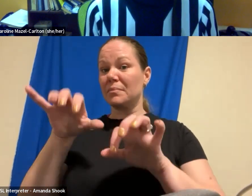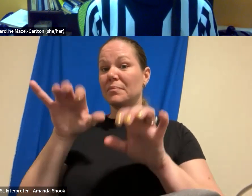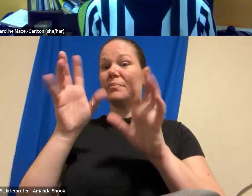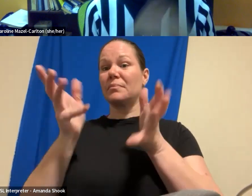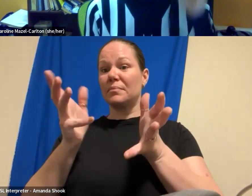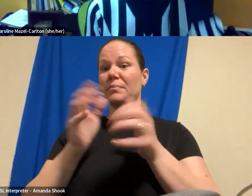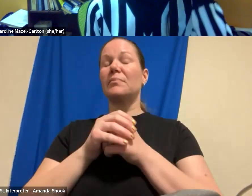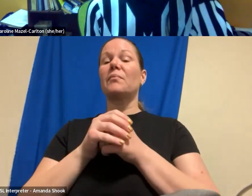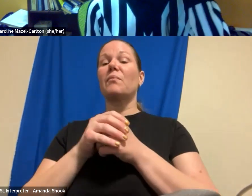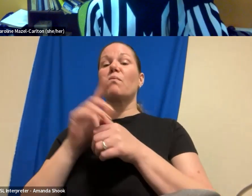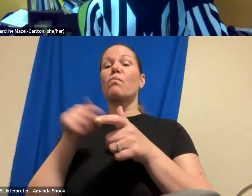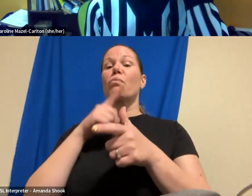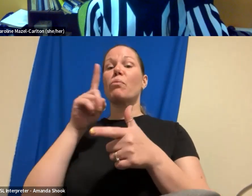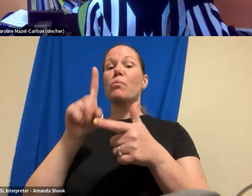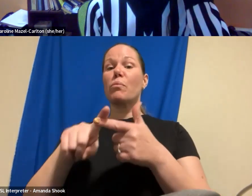/calendar.